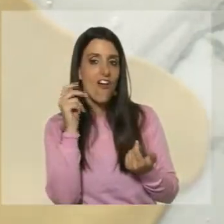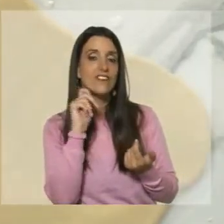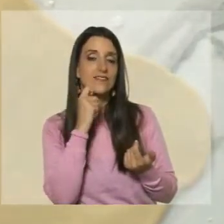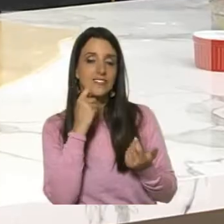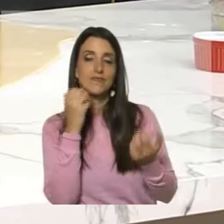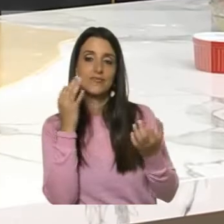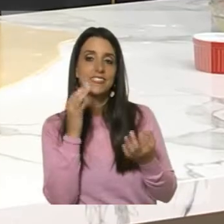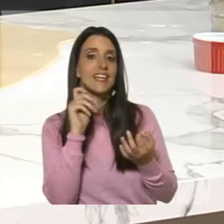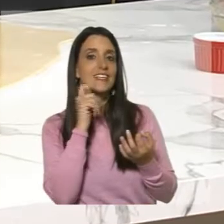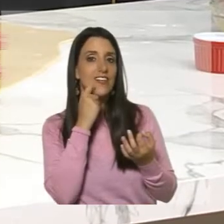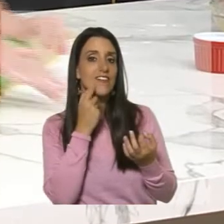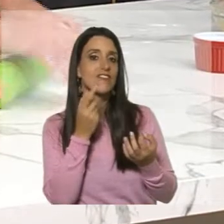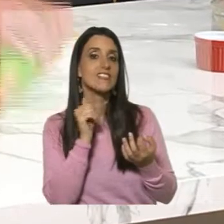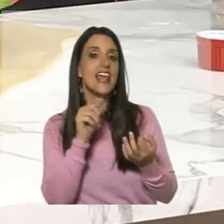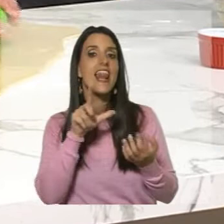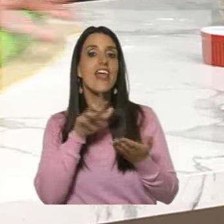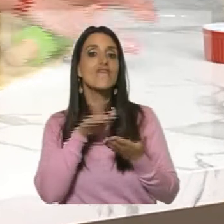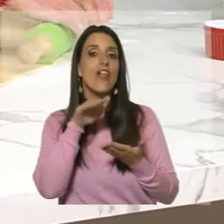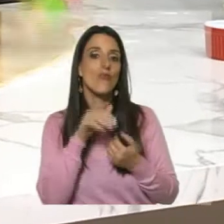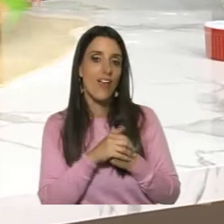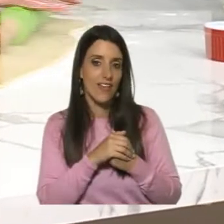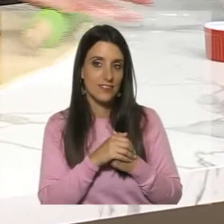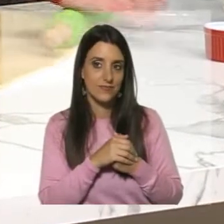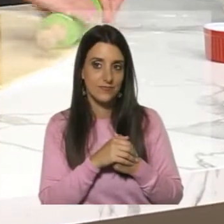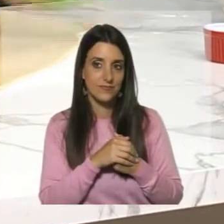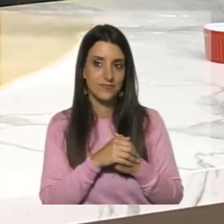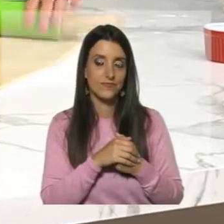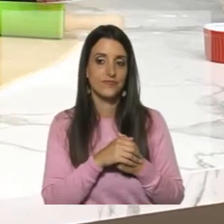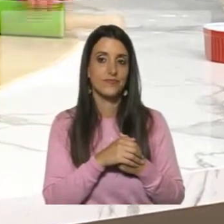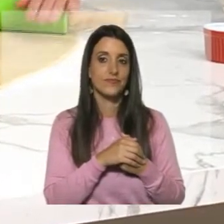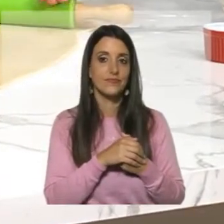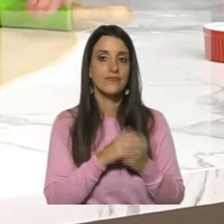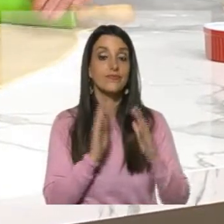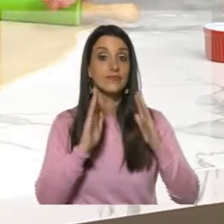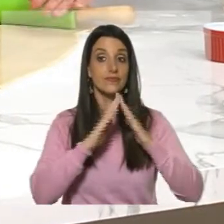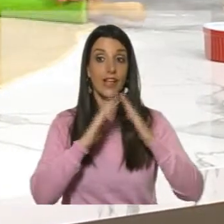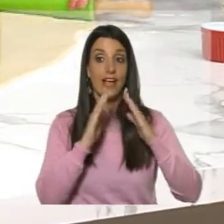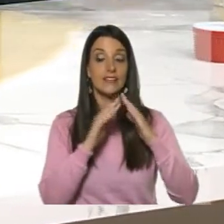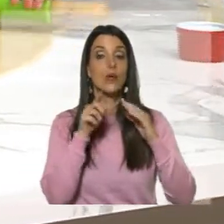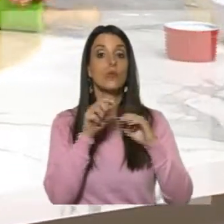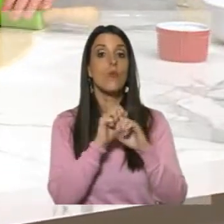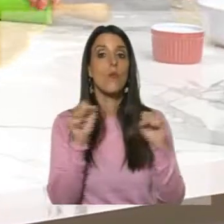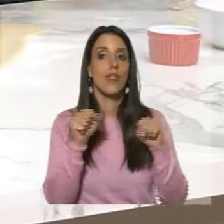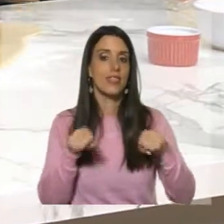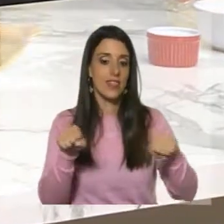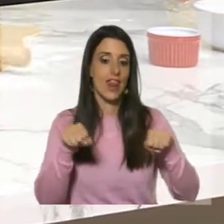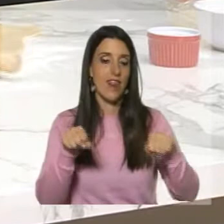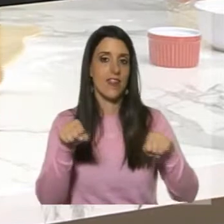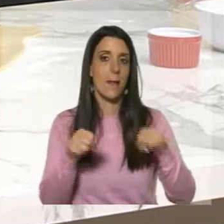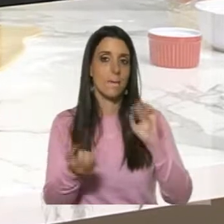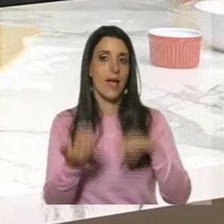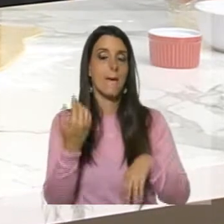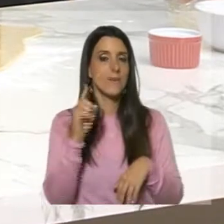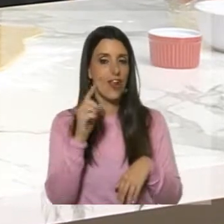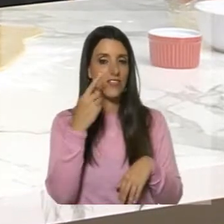aroma, ¿no? Que también... Mira, vos en casa le podés hacer un estiramiento mayor. Pero viste que